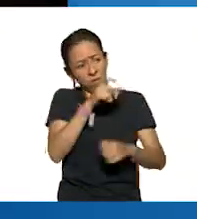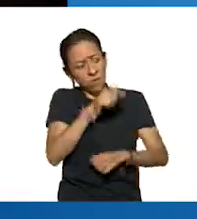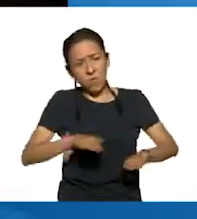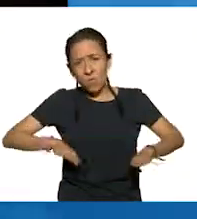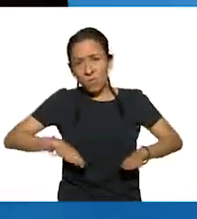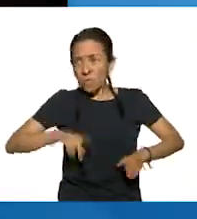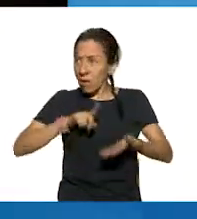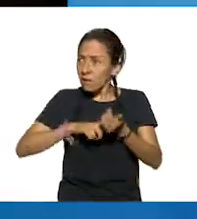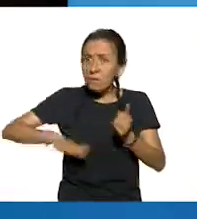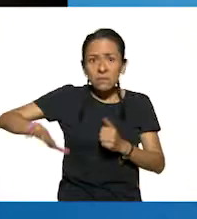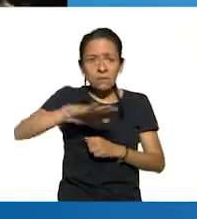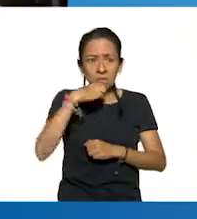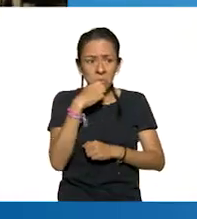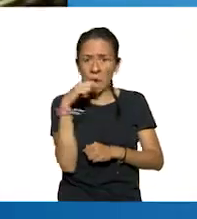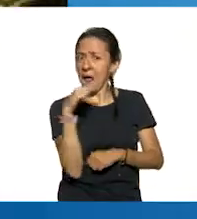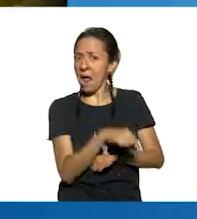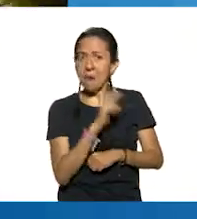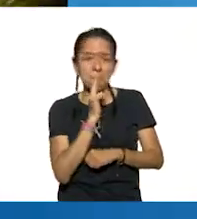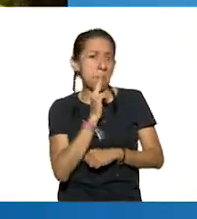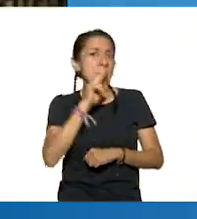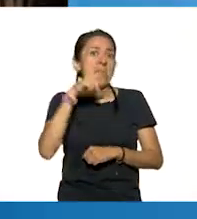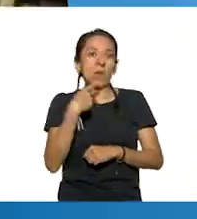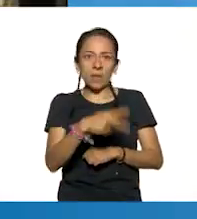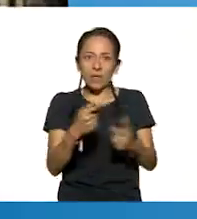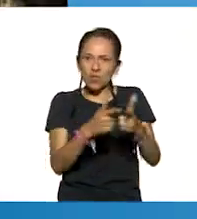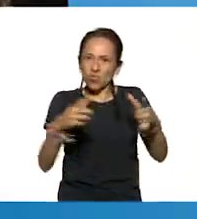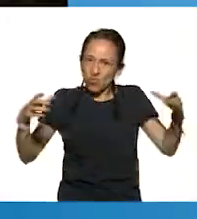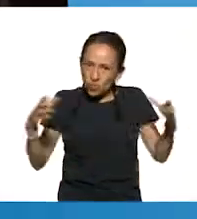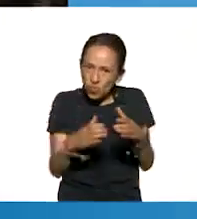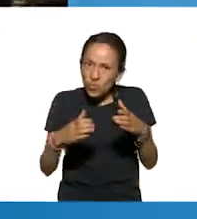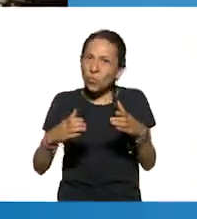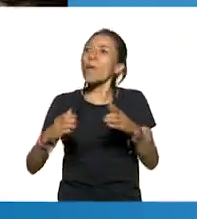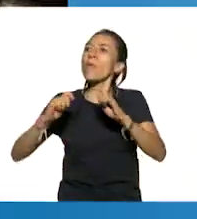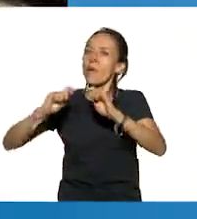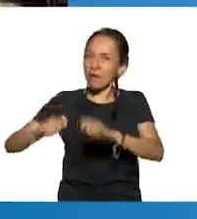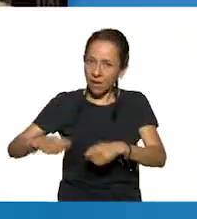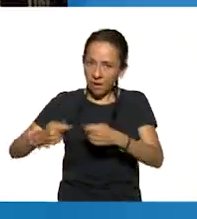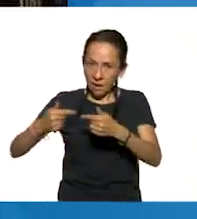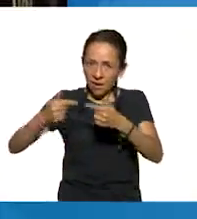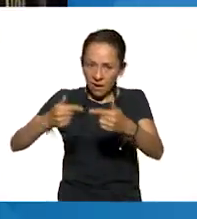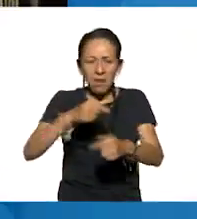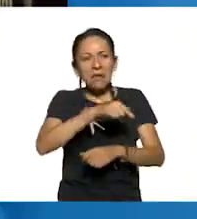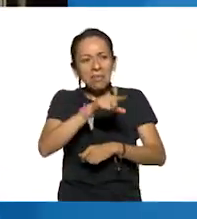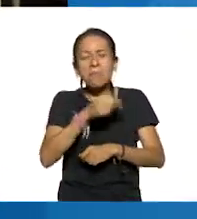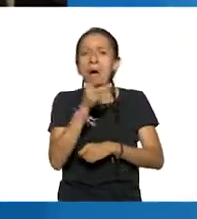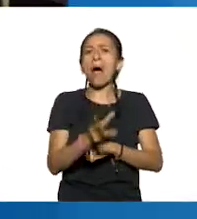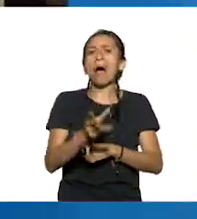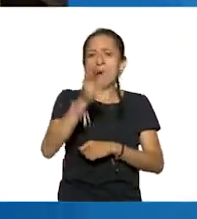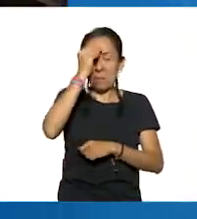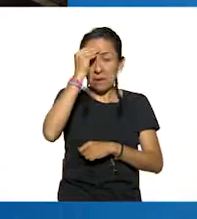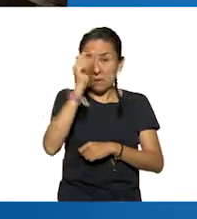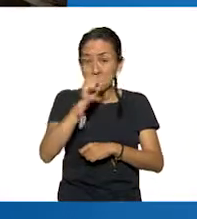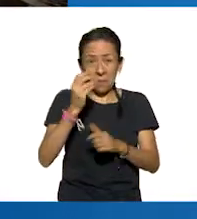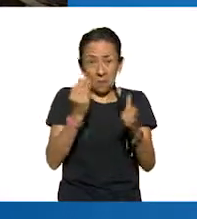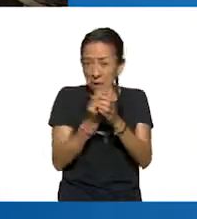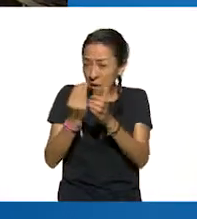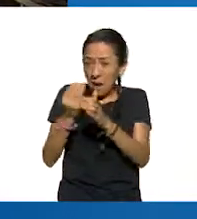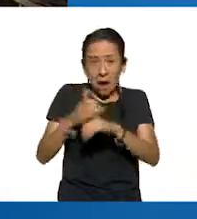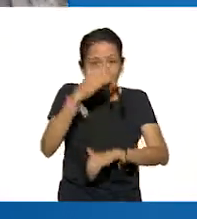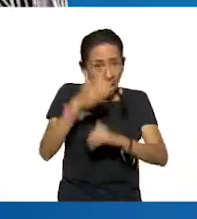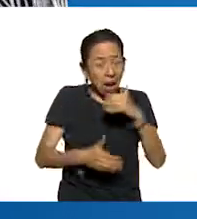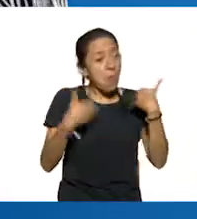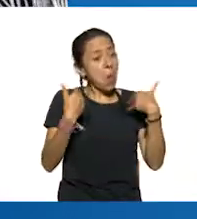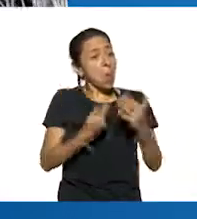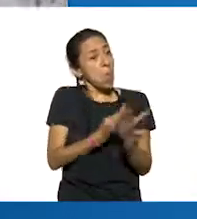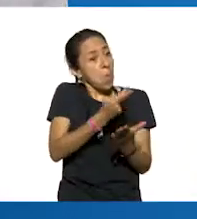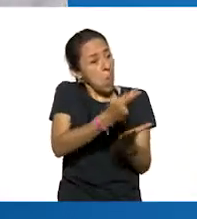de su escuela, de su generación, aprende y es premiado cuando termina sus cursos y a